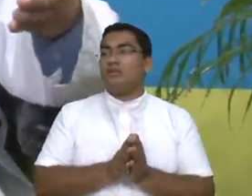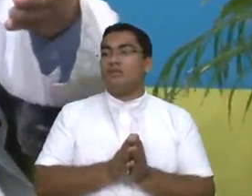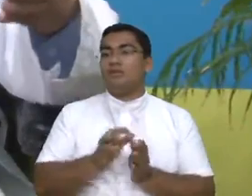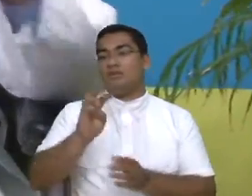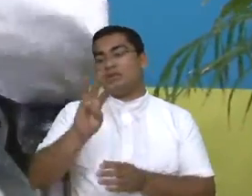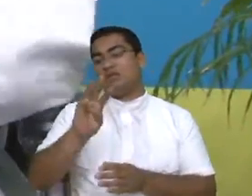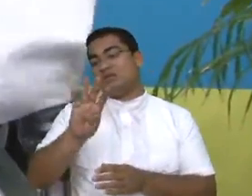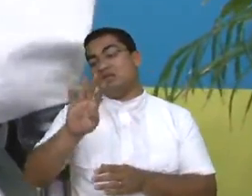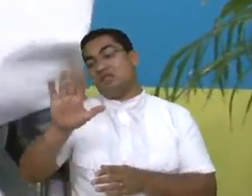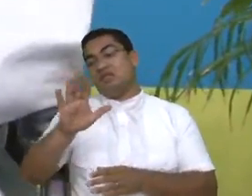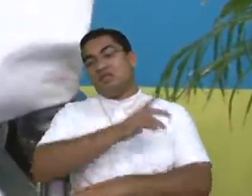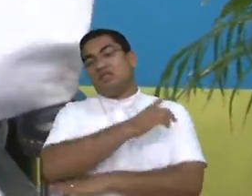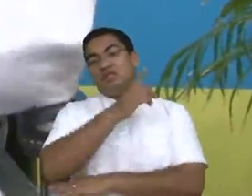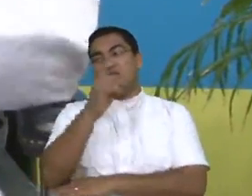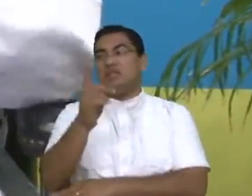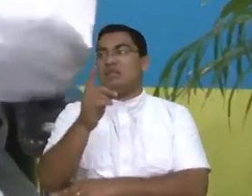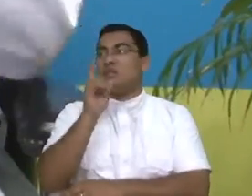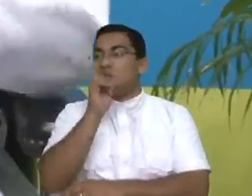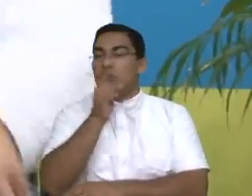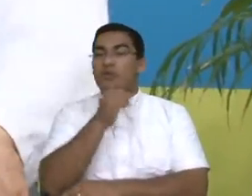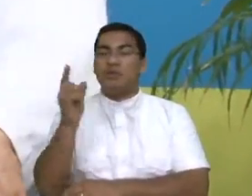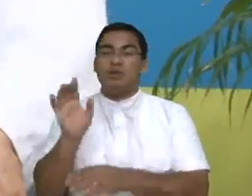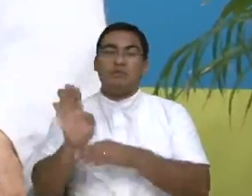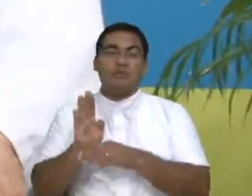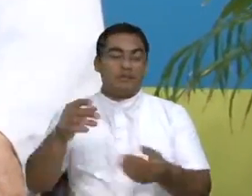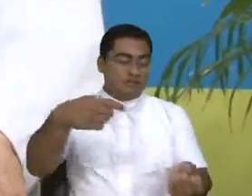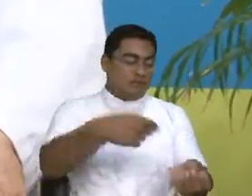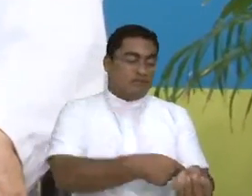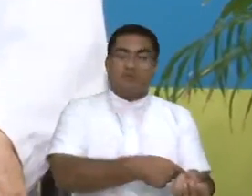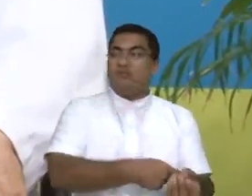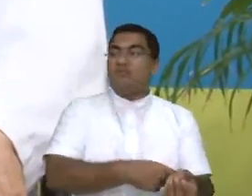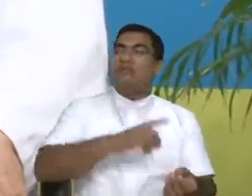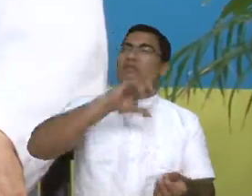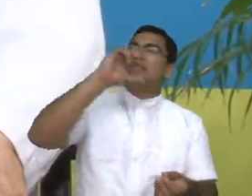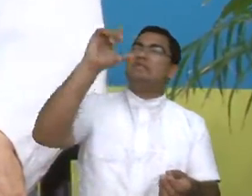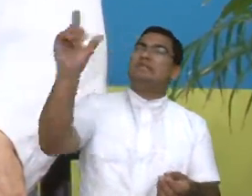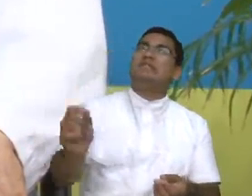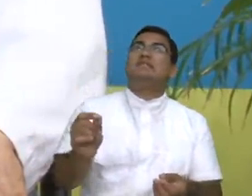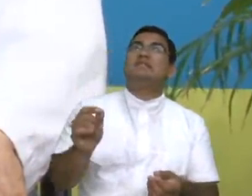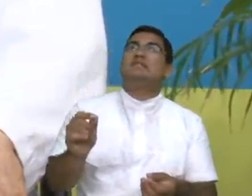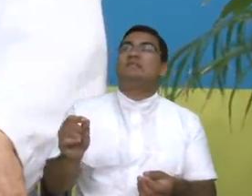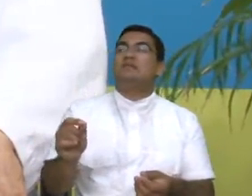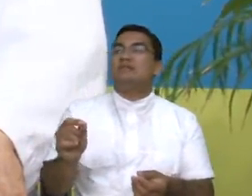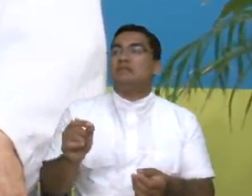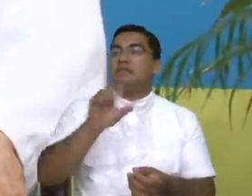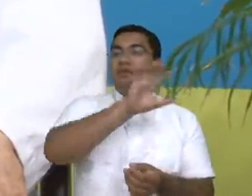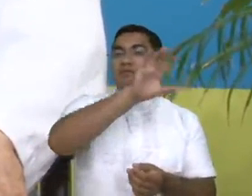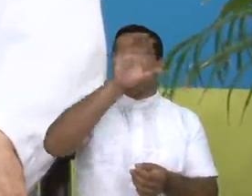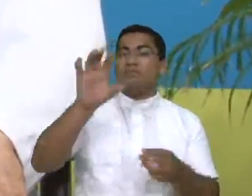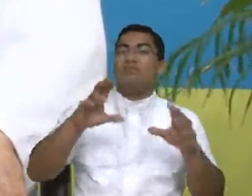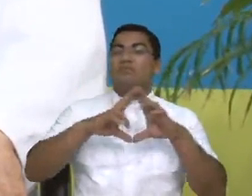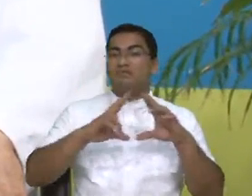días de tratamiento, le damos el primer día en el banco y luego se va a la casa. Muchos viven lejos. Claro. No hay departamento en Nicaragua que no haya